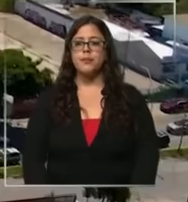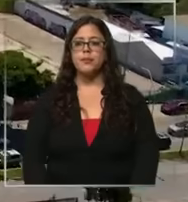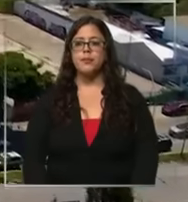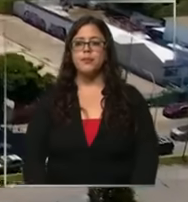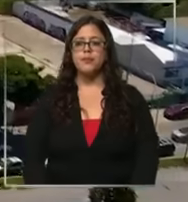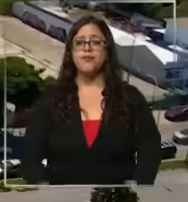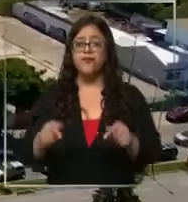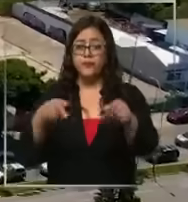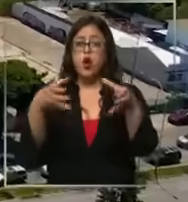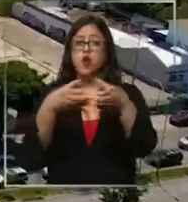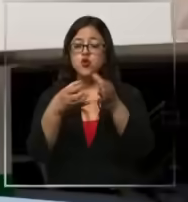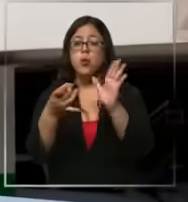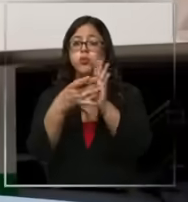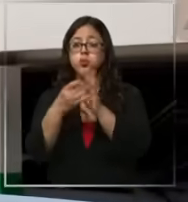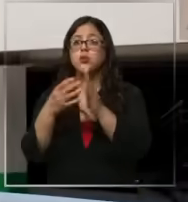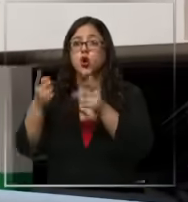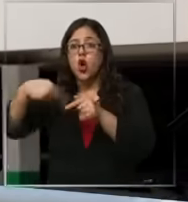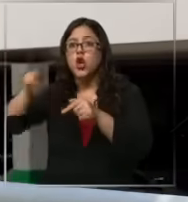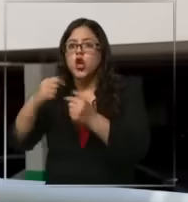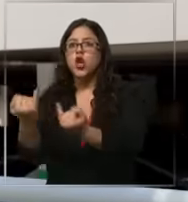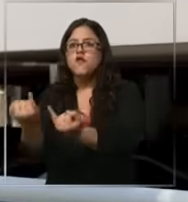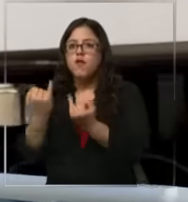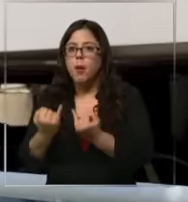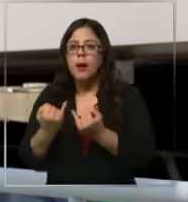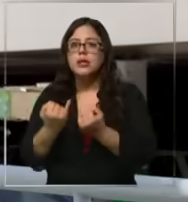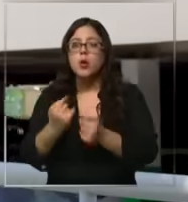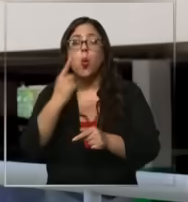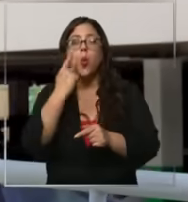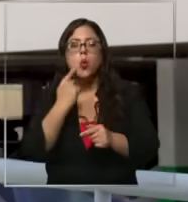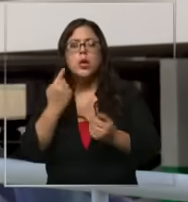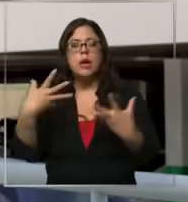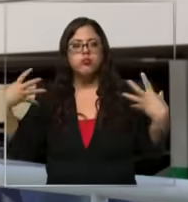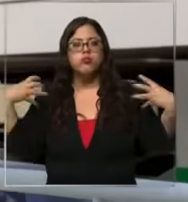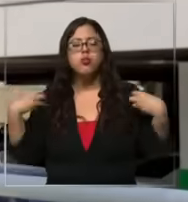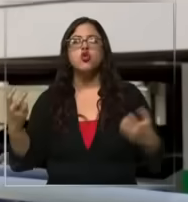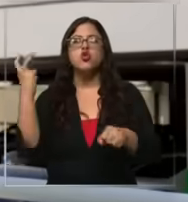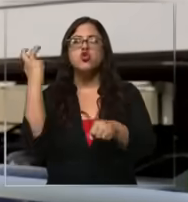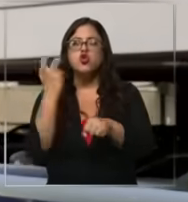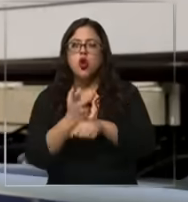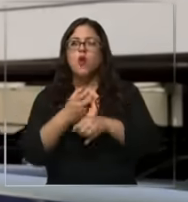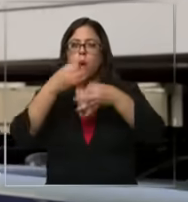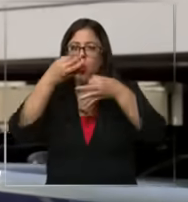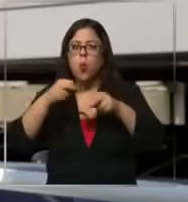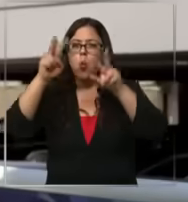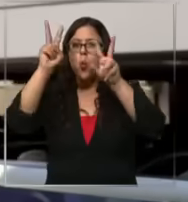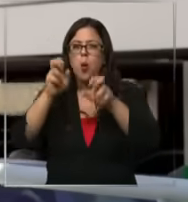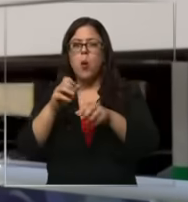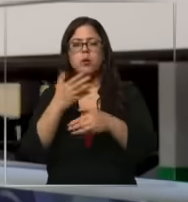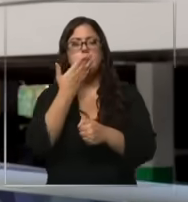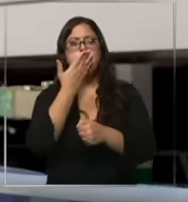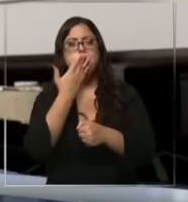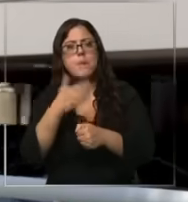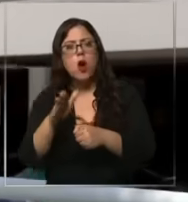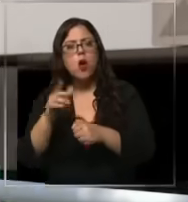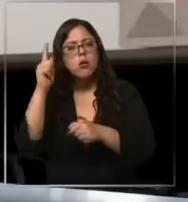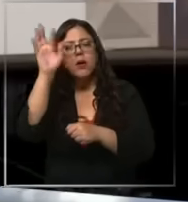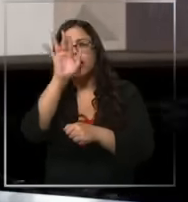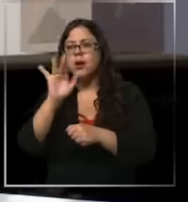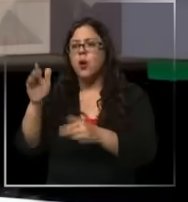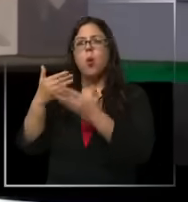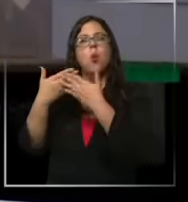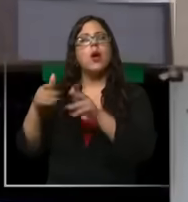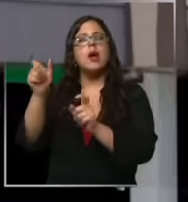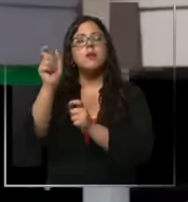Es una banda que opera con datos concretos. Tanto así que un día protagonizaron un robo con una puesta en escena mucho mejor que como la pudo imaginar